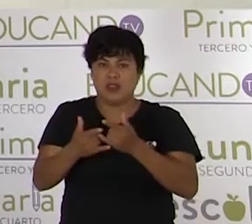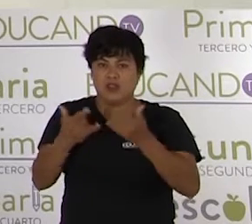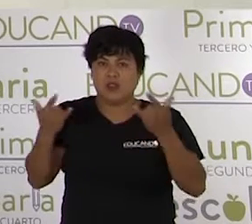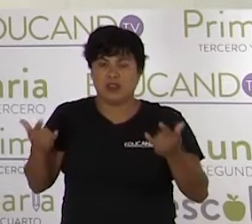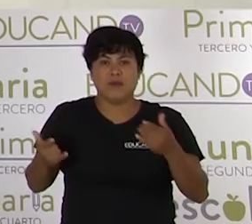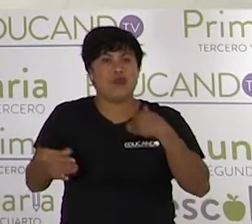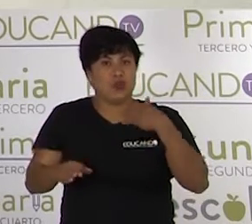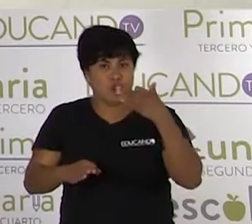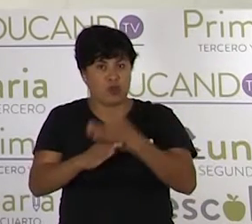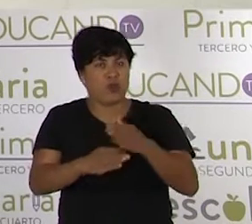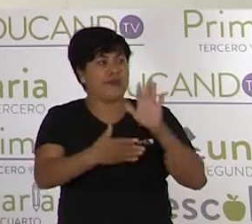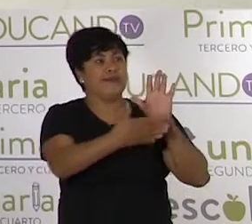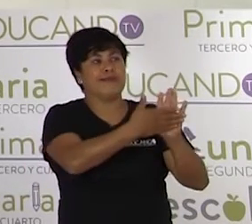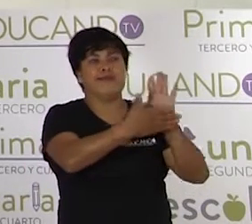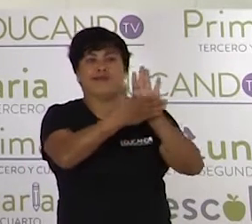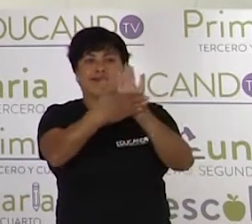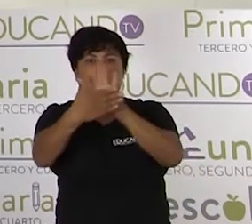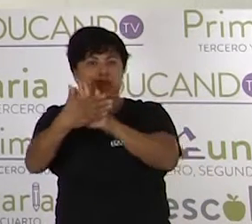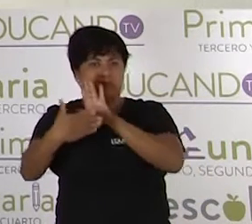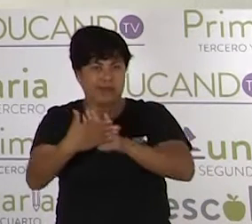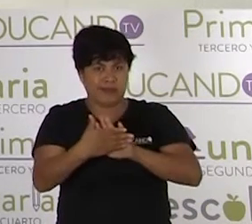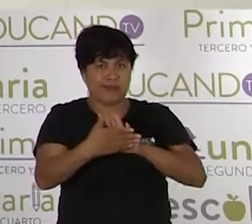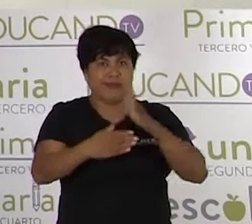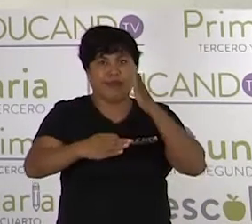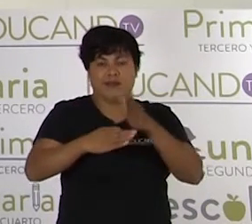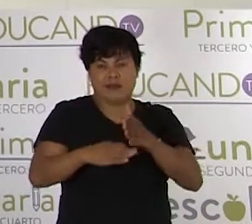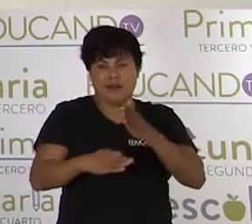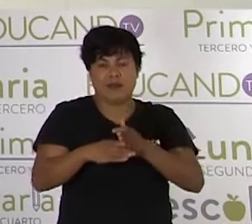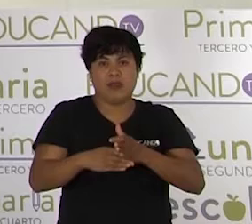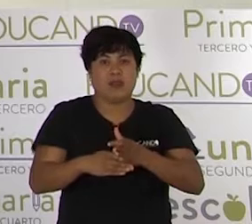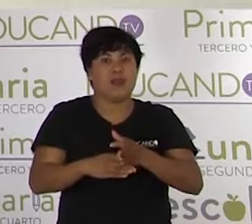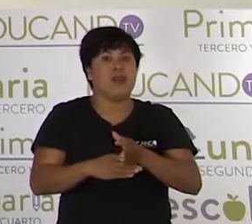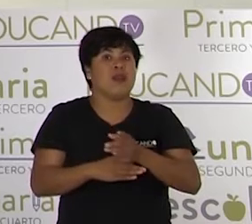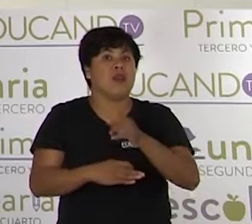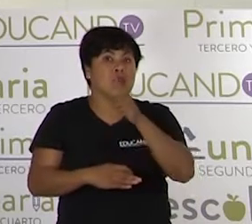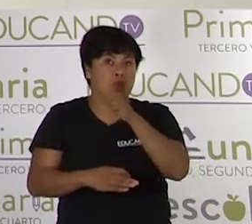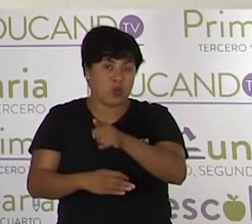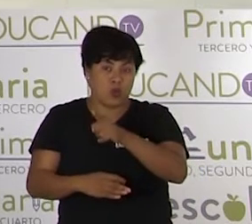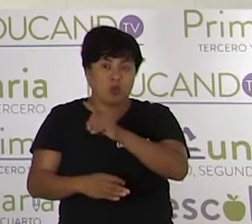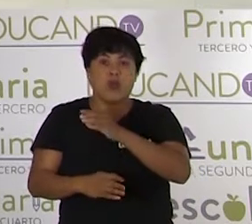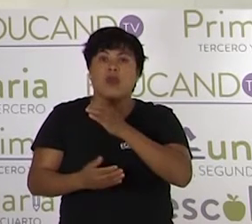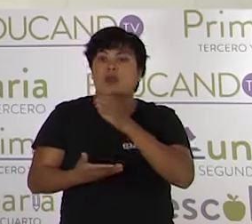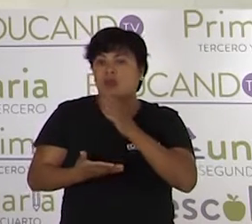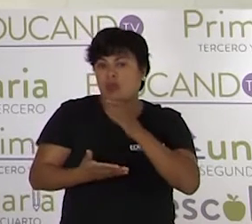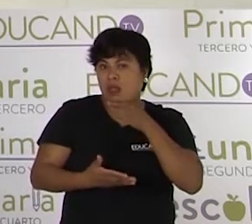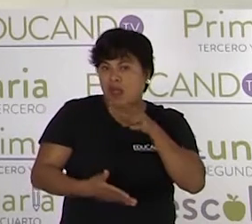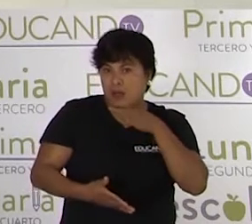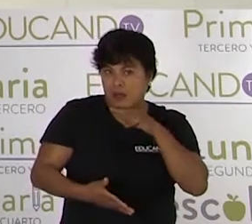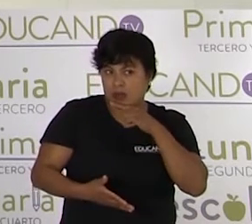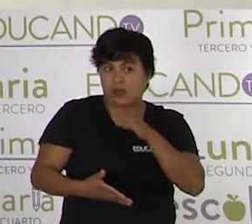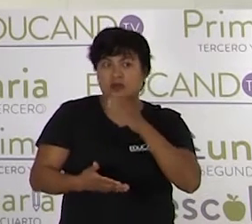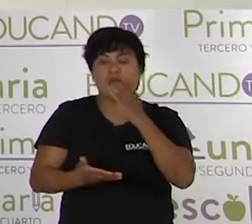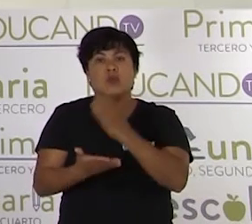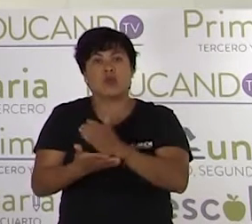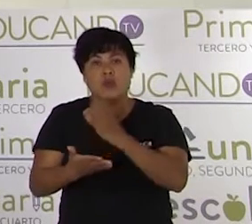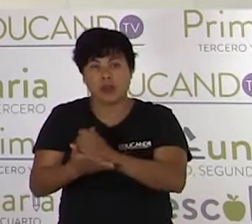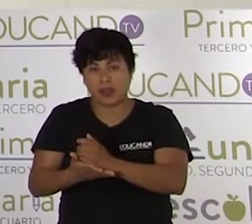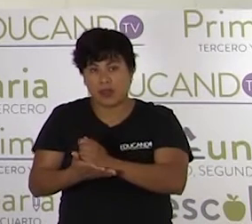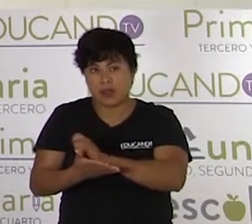Voy a pegar algunas imágenes en el pizarrón mientras tú sacas tu lápiz, tu